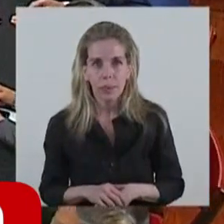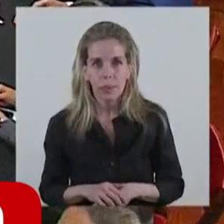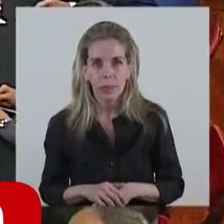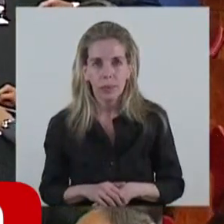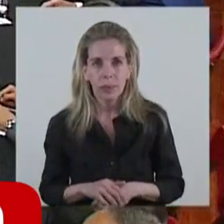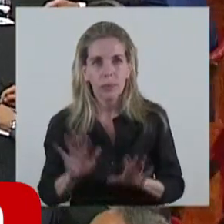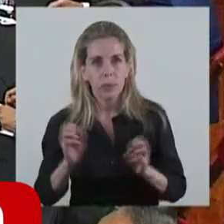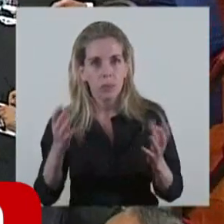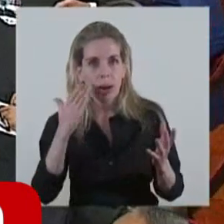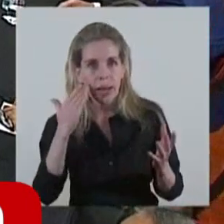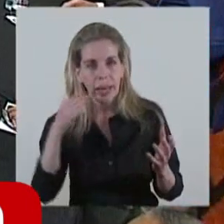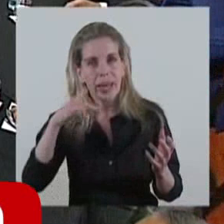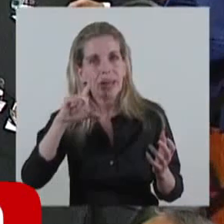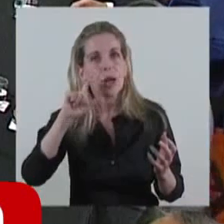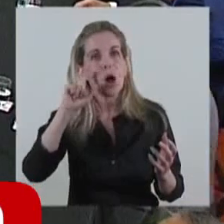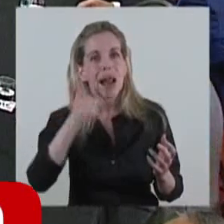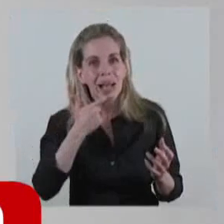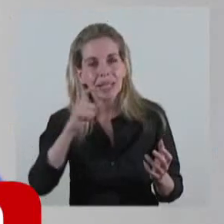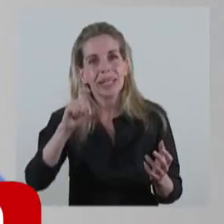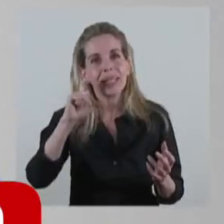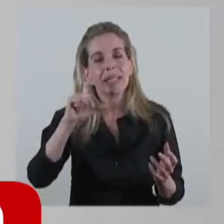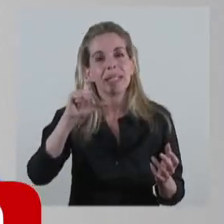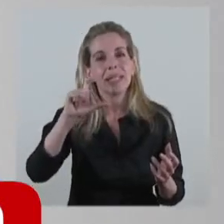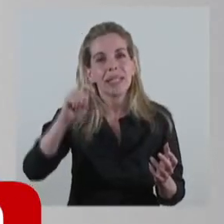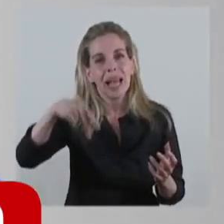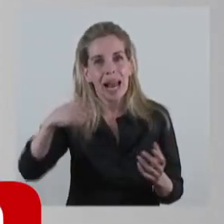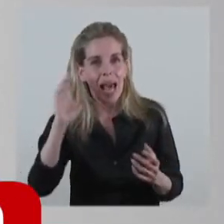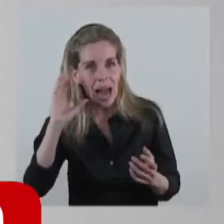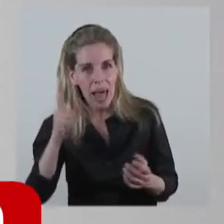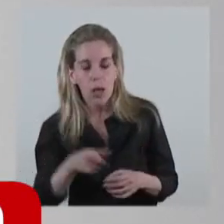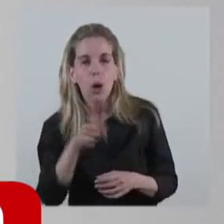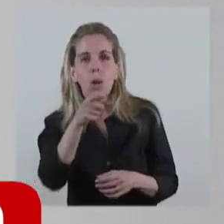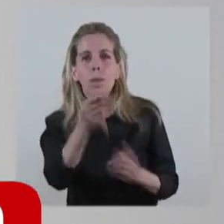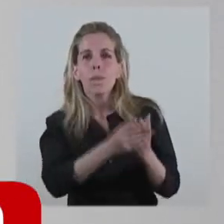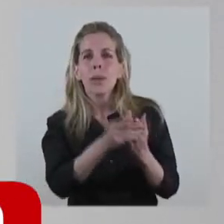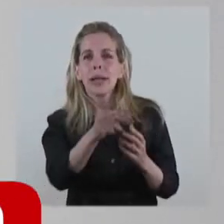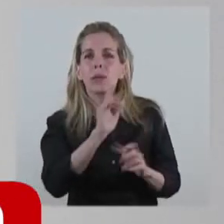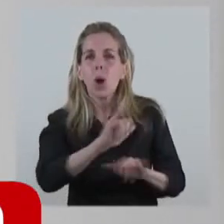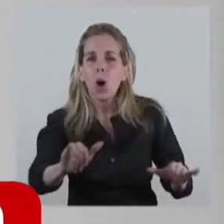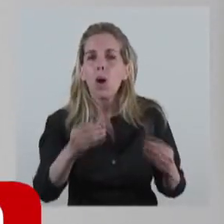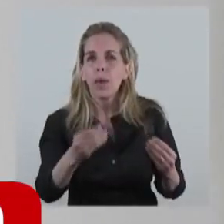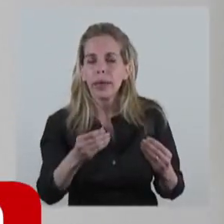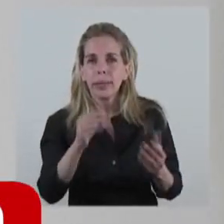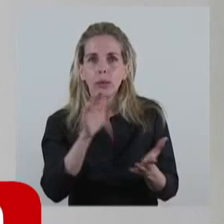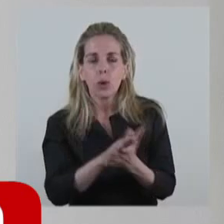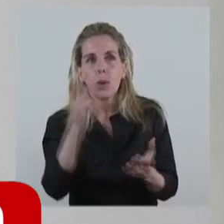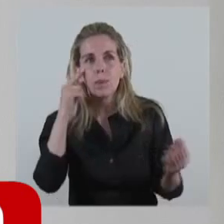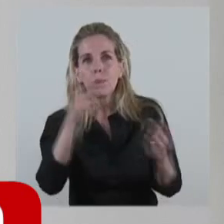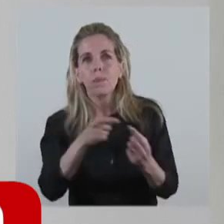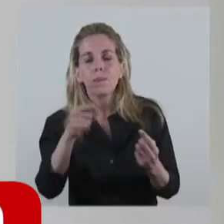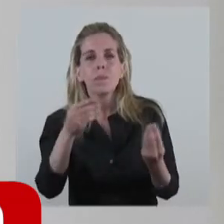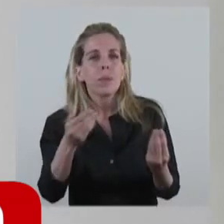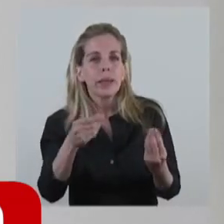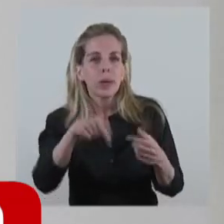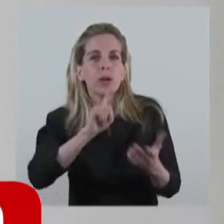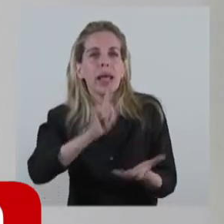¿Qué tal? Buenas tardes, Nicolás Gallardo de CNN Radio. Ministro, si bien usted marca la expectativa que se tiene con respecto a este tipo de